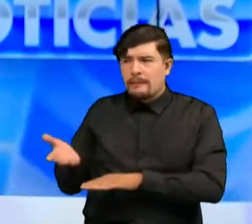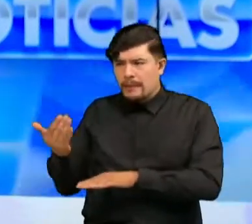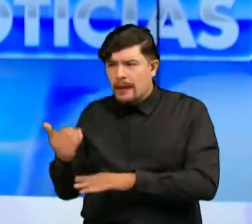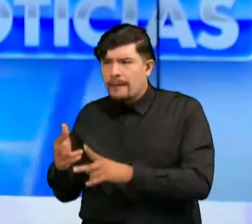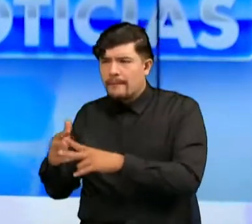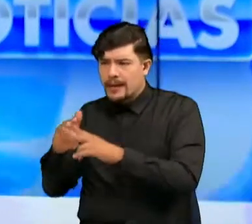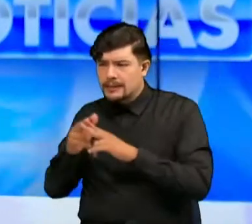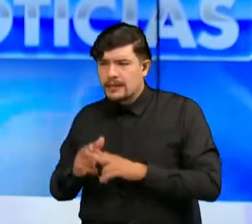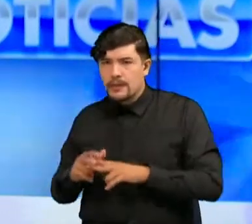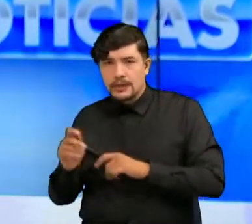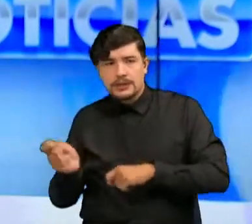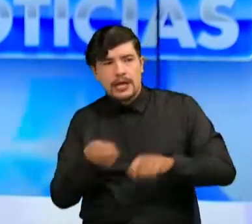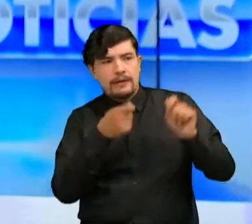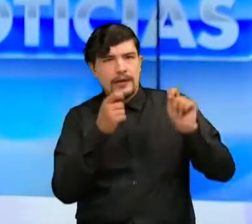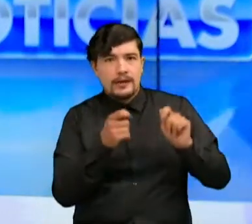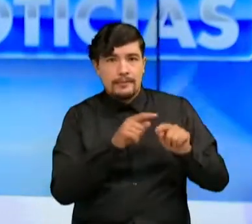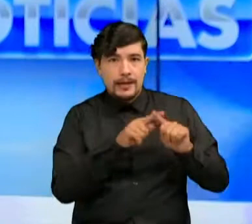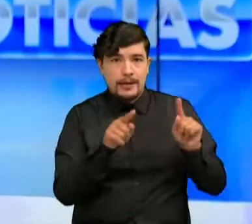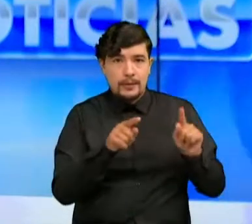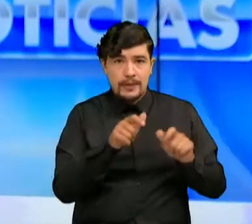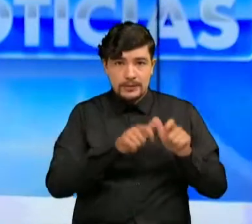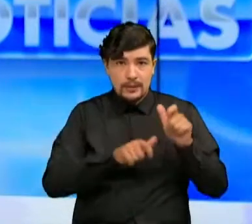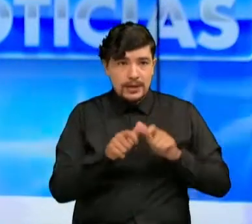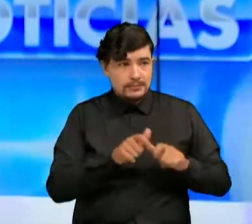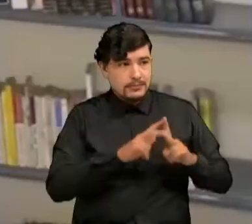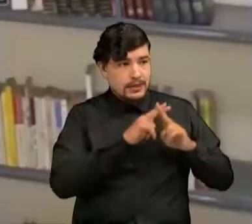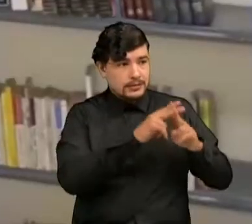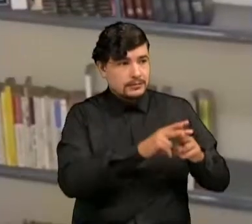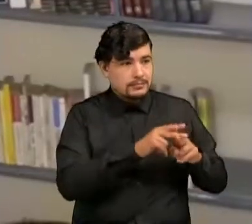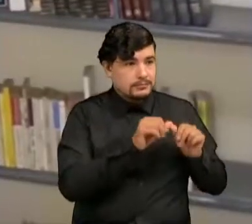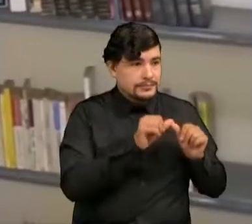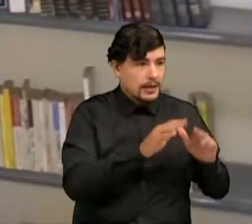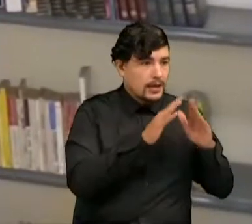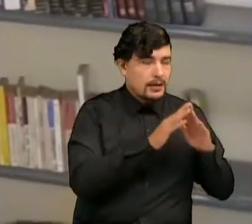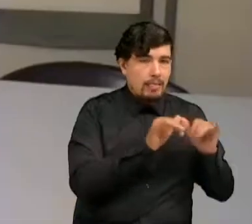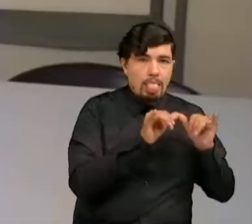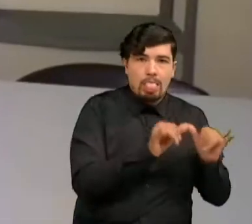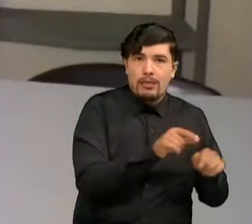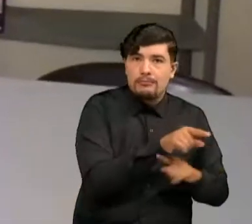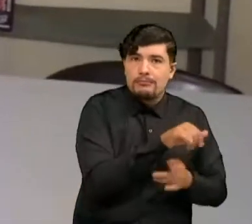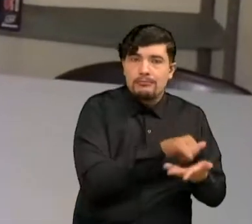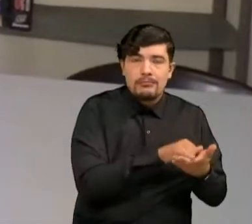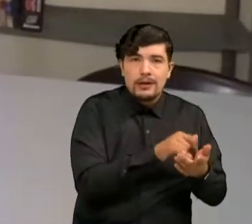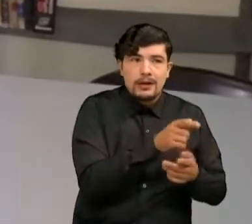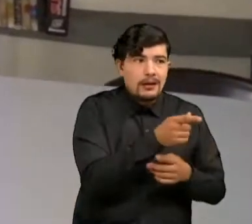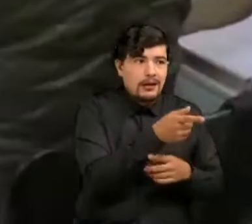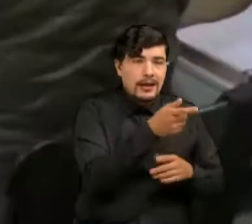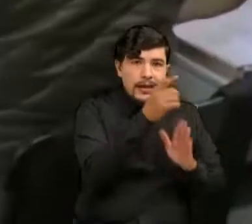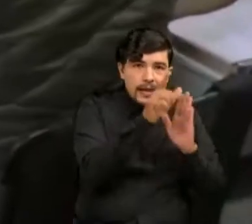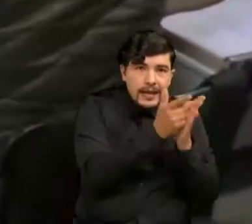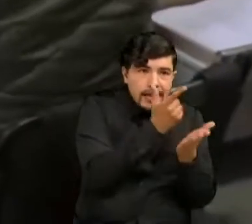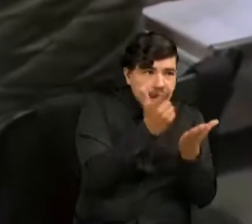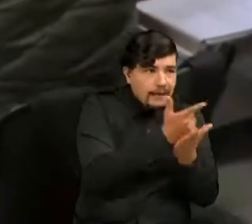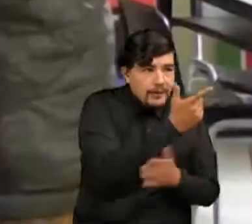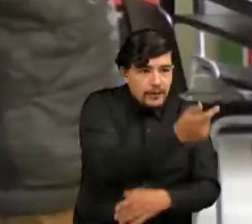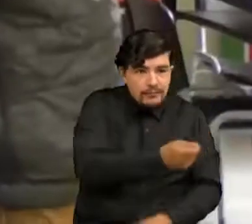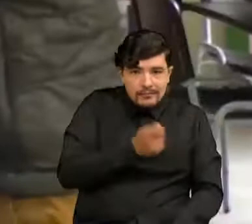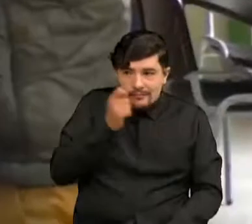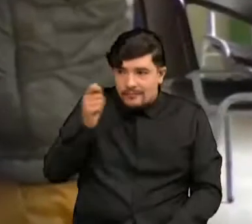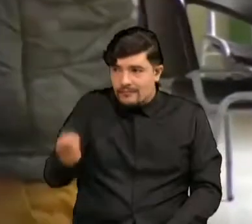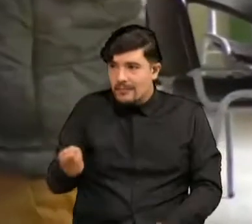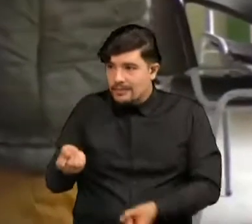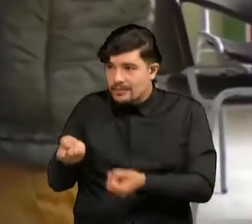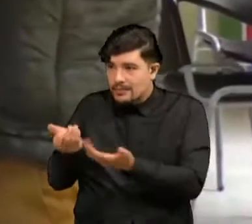préstamo pero dicen que no los están regresando el llamado es para que lo antes posible los libros retornen a la